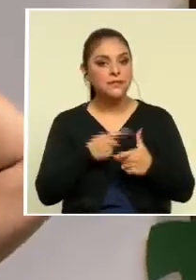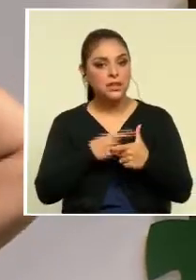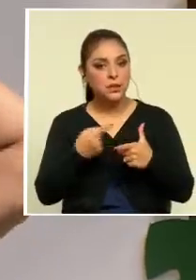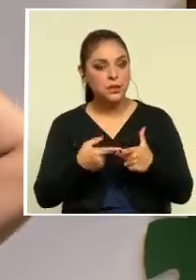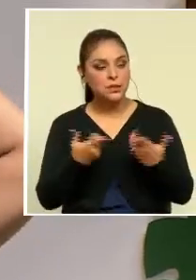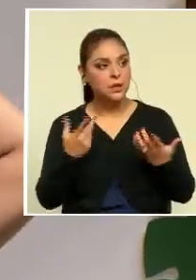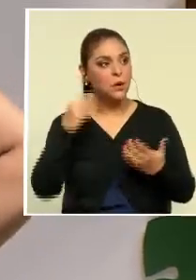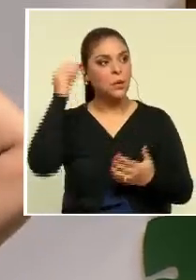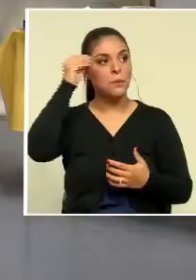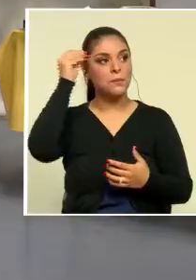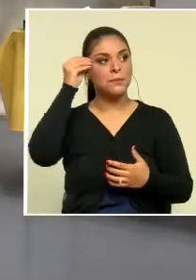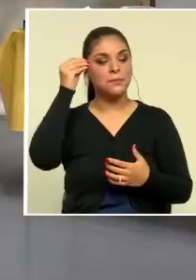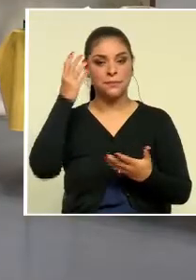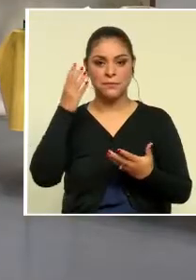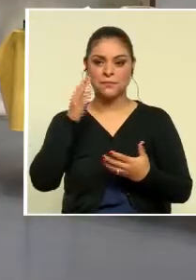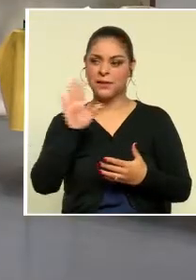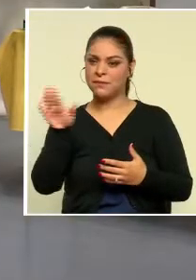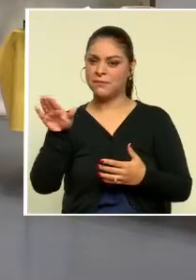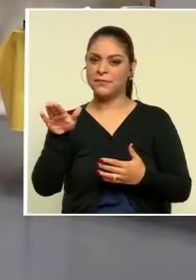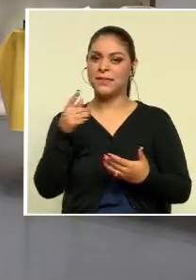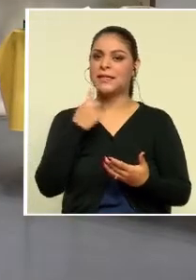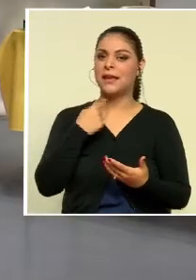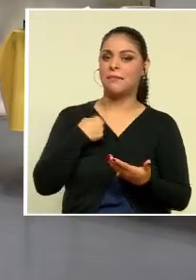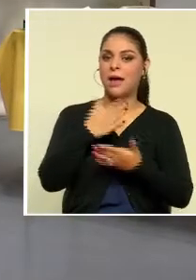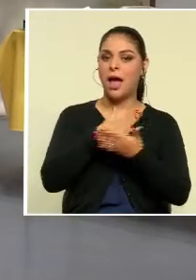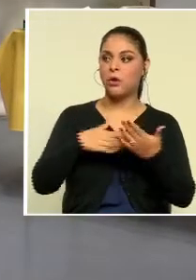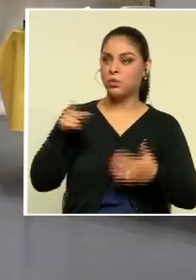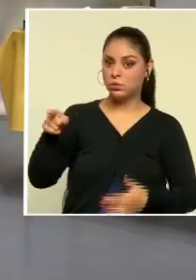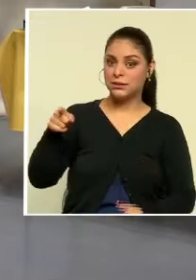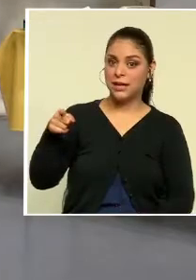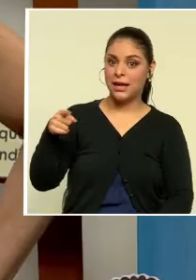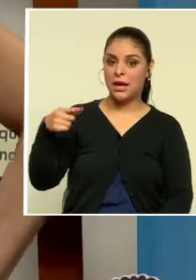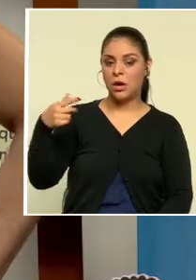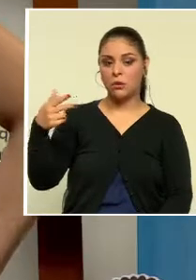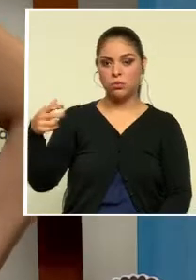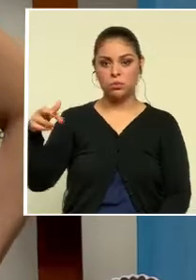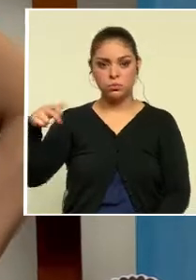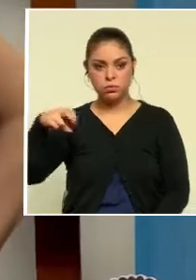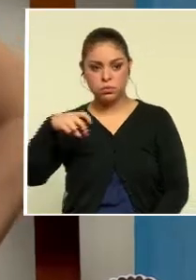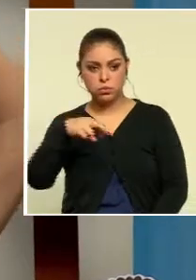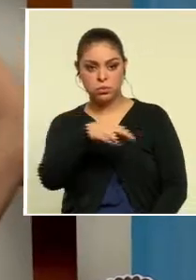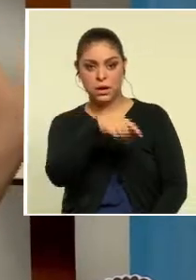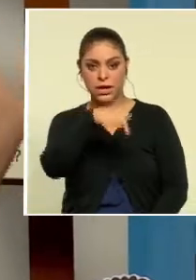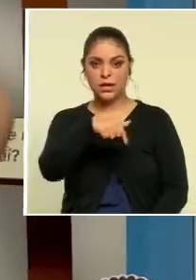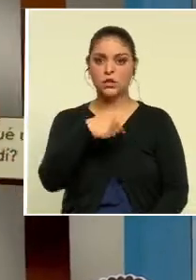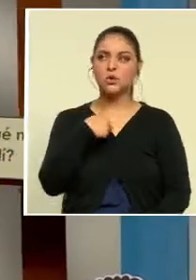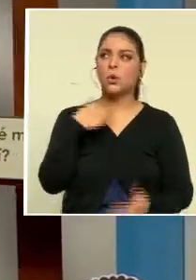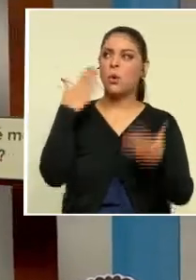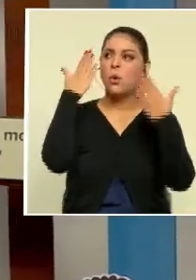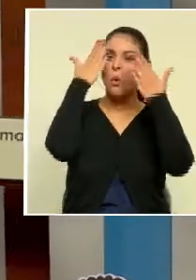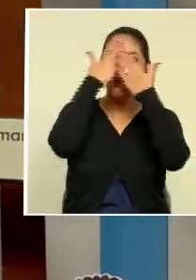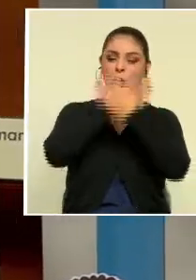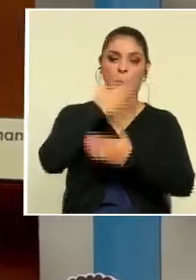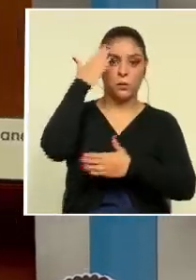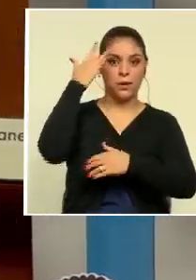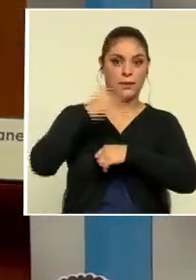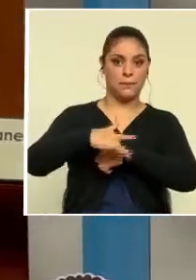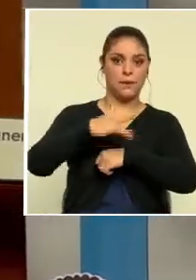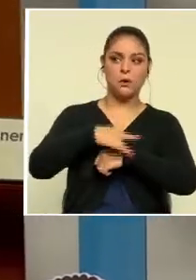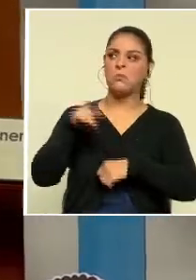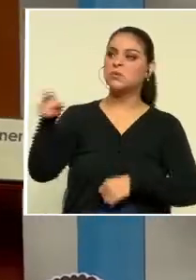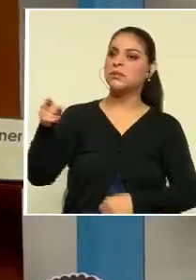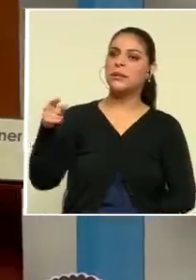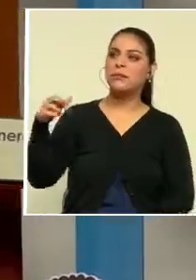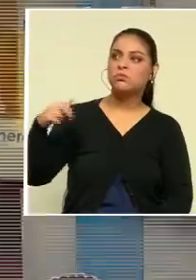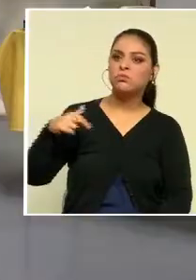ni a la ley dígame una cosa cuando usted venía de camino porque cuando yo venía camino está todo oscuro eta era tan temprano pero cuando usted venía como